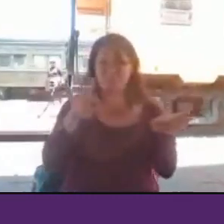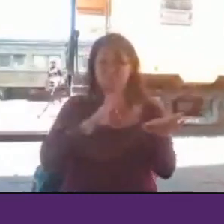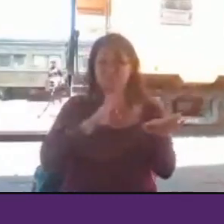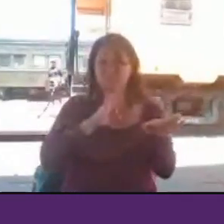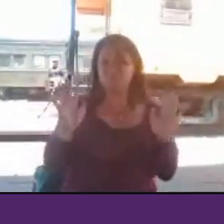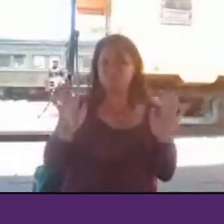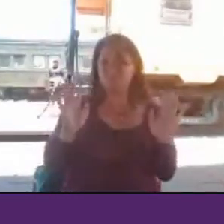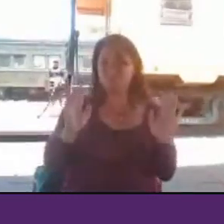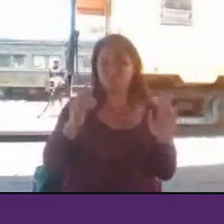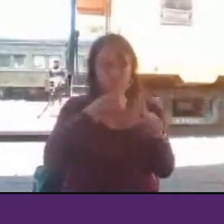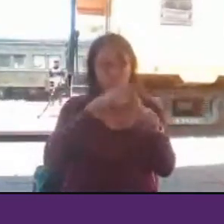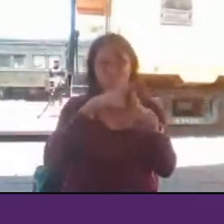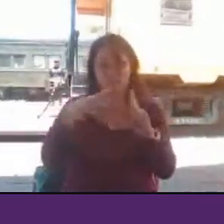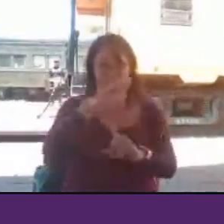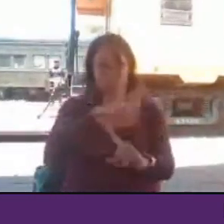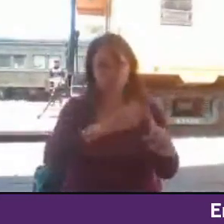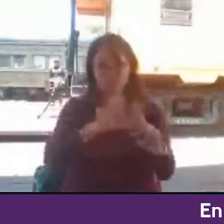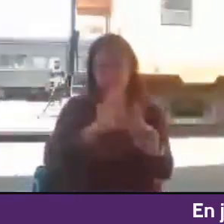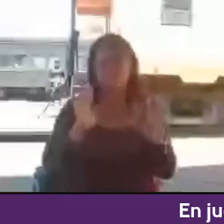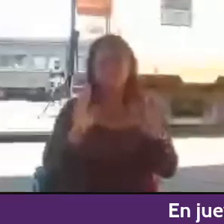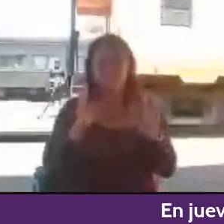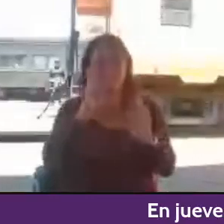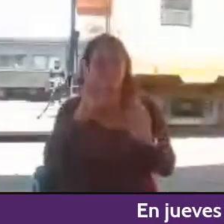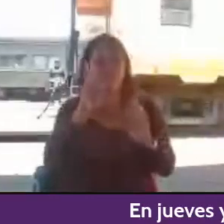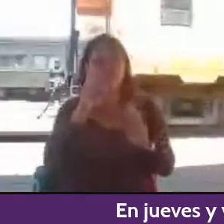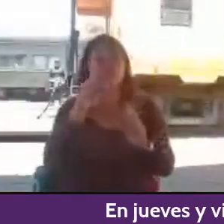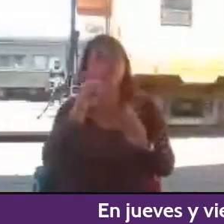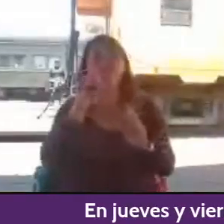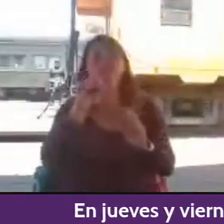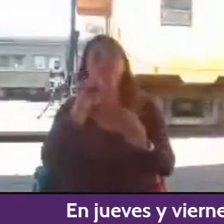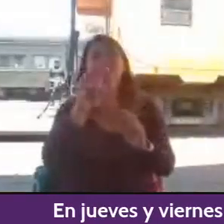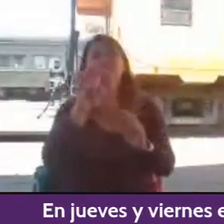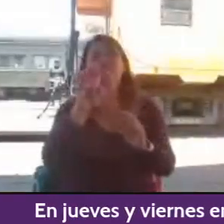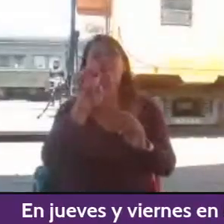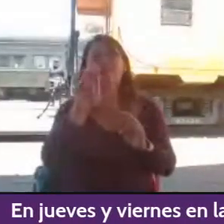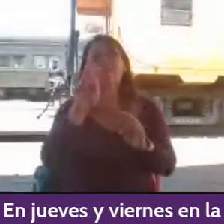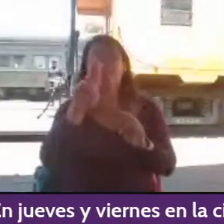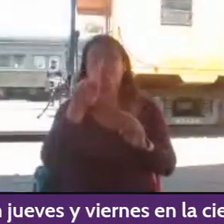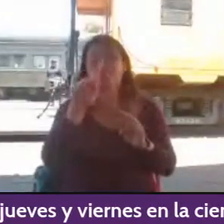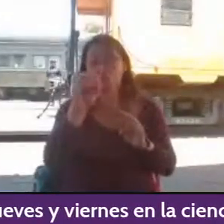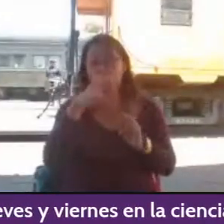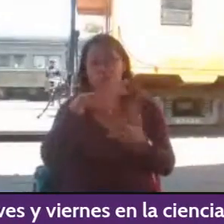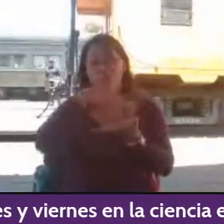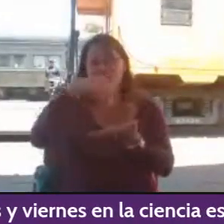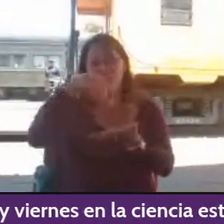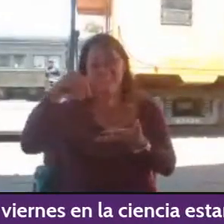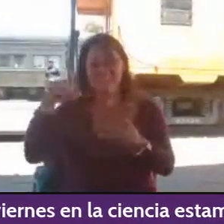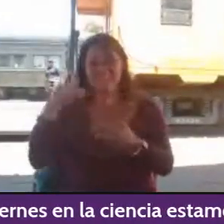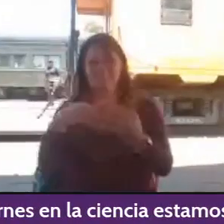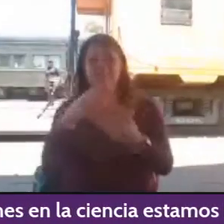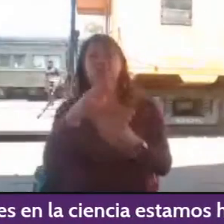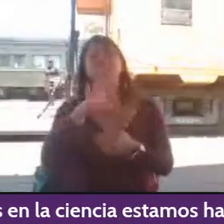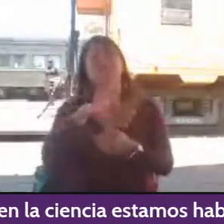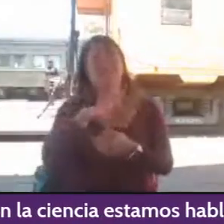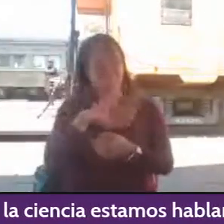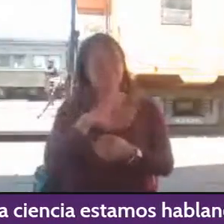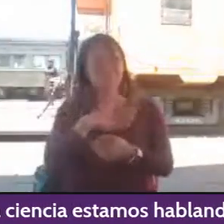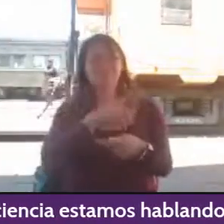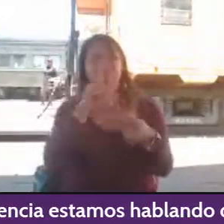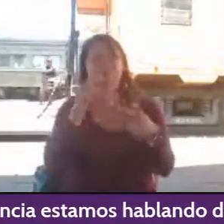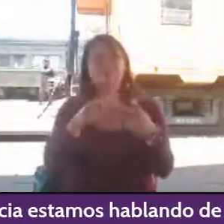más corta. Entonces, en el desierto, ¿pasa una? En el desierto sí hay aves rapaces diurnas. Otra más, en el